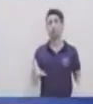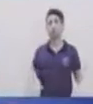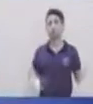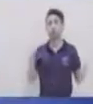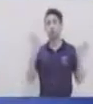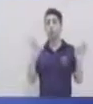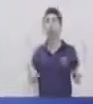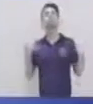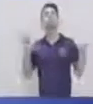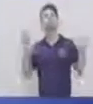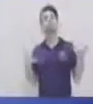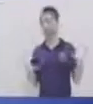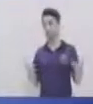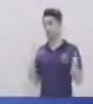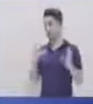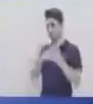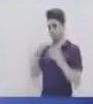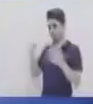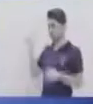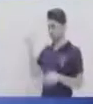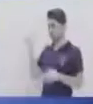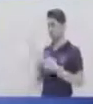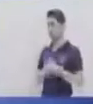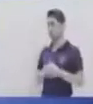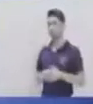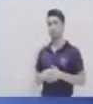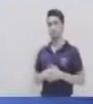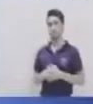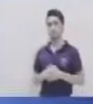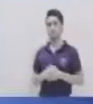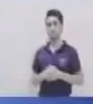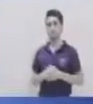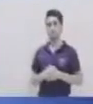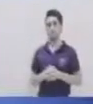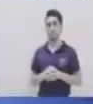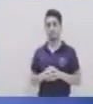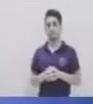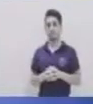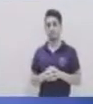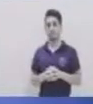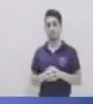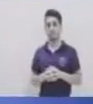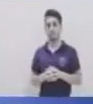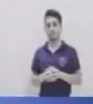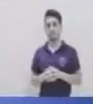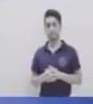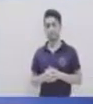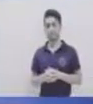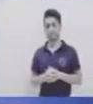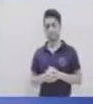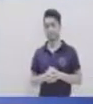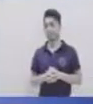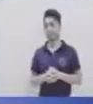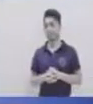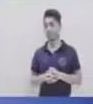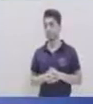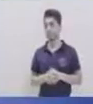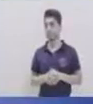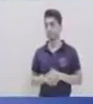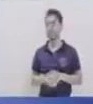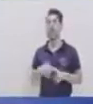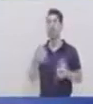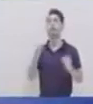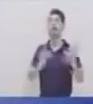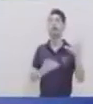pequeño salto hacia arriba. Vengo acá, salto hacia arriba, abajo otra vez, salto hacia arriba, abajo, salto hacia arriba. Vamos a hacer 12,